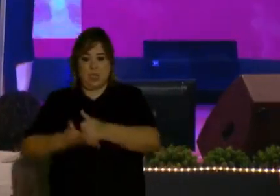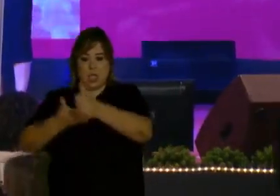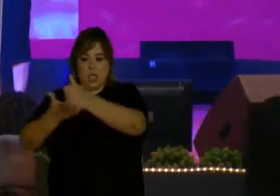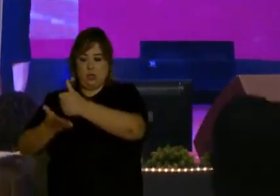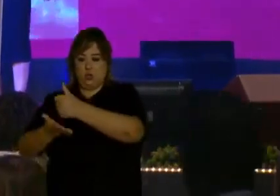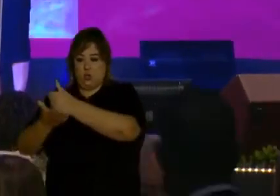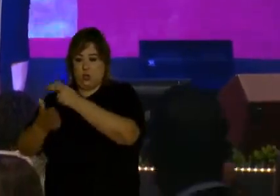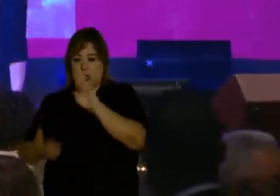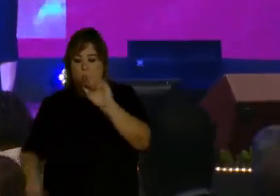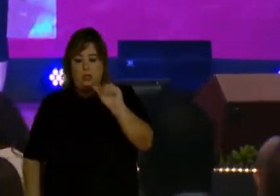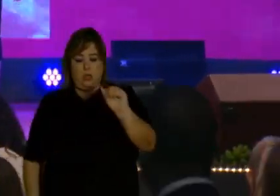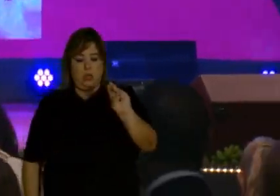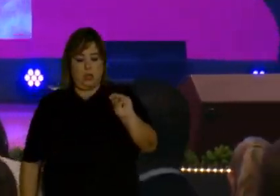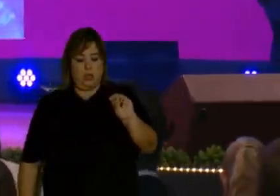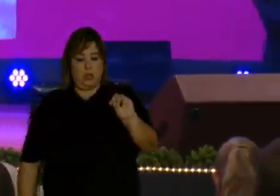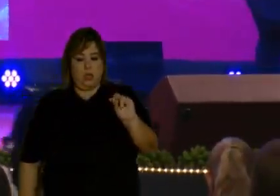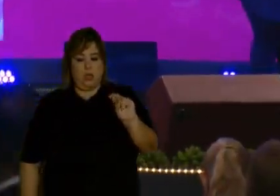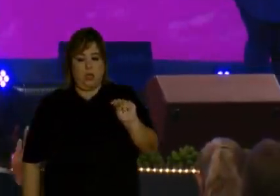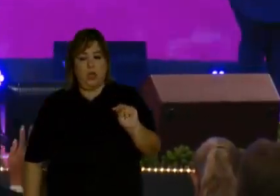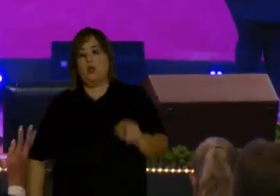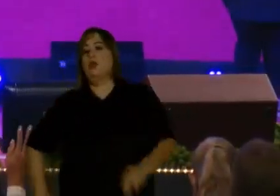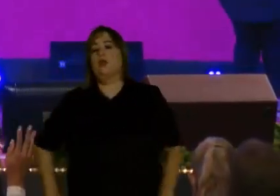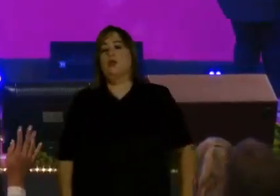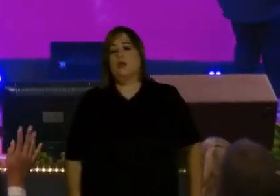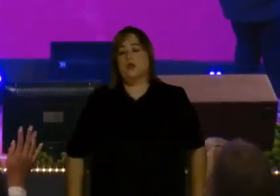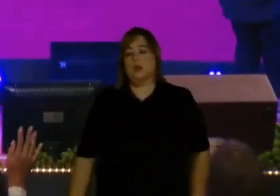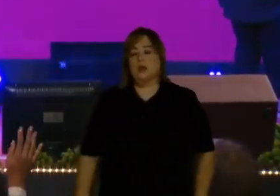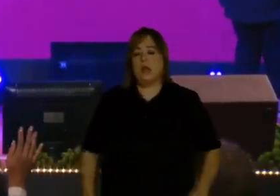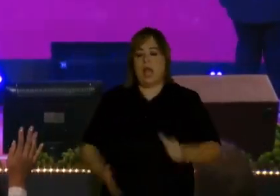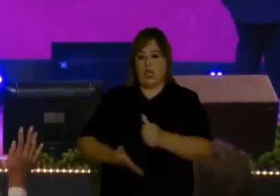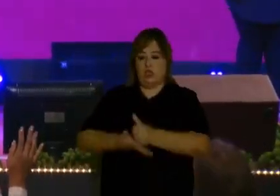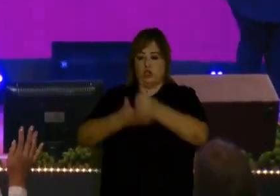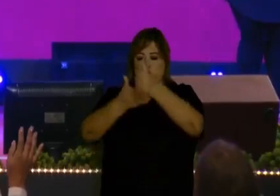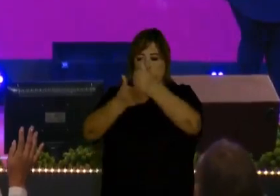muchachas también. Oh, mi ayuda, pastor Ramón.